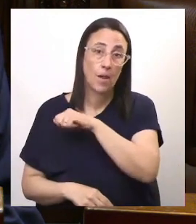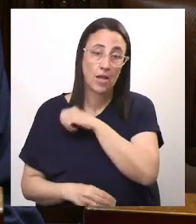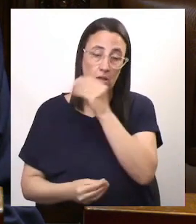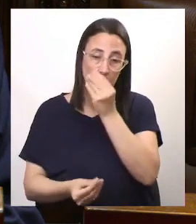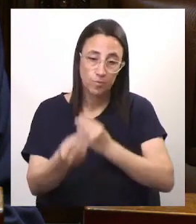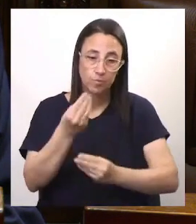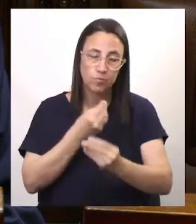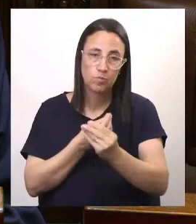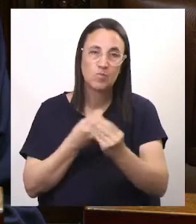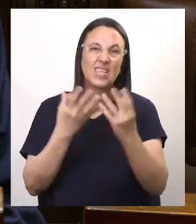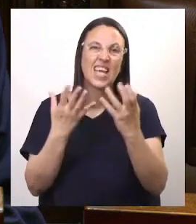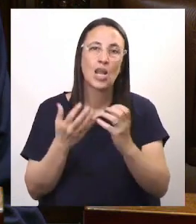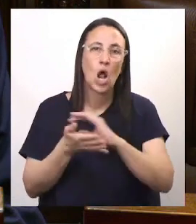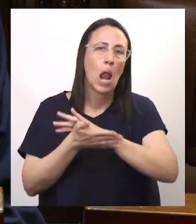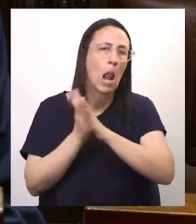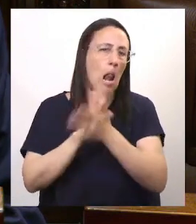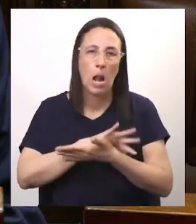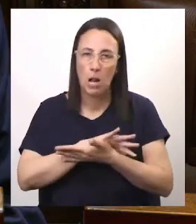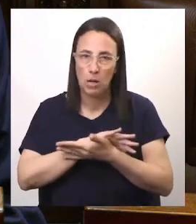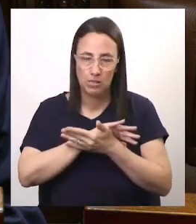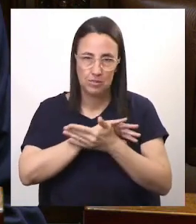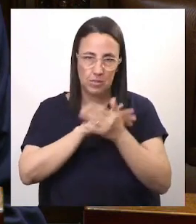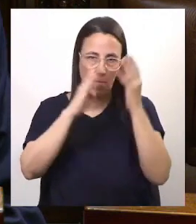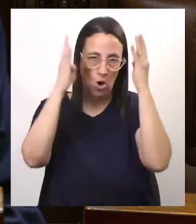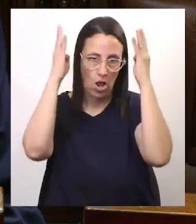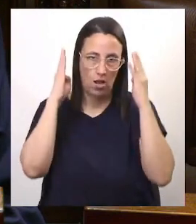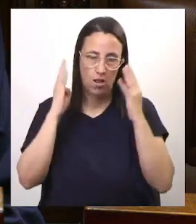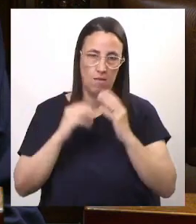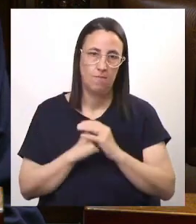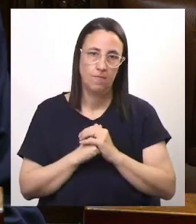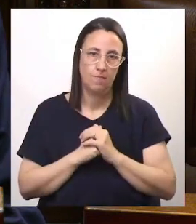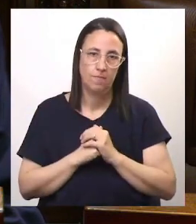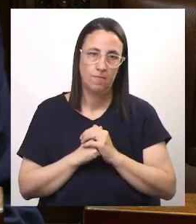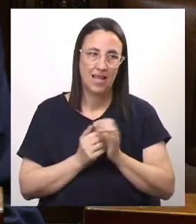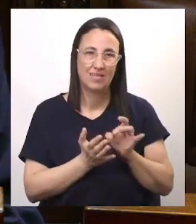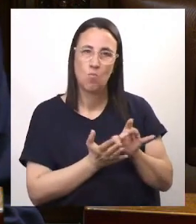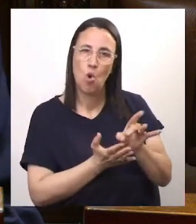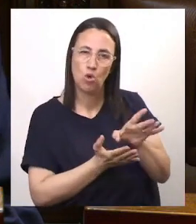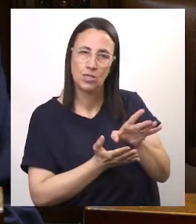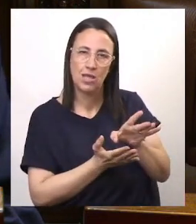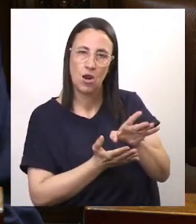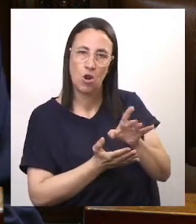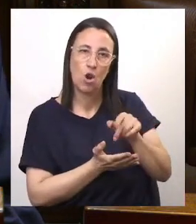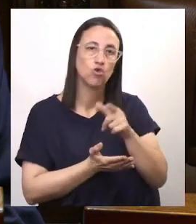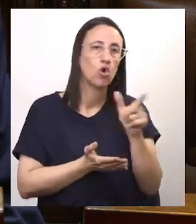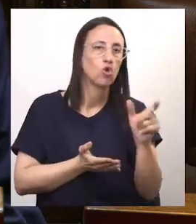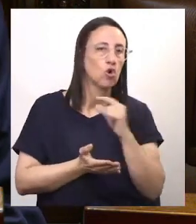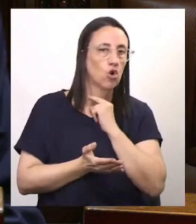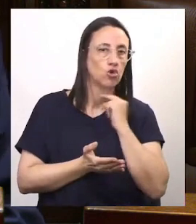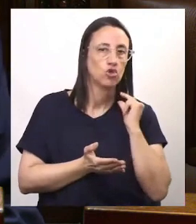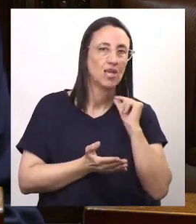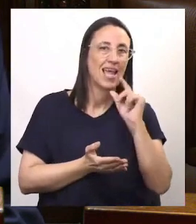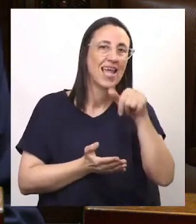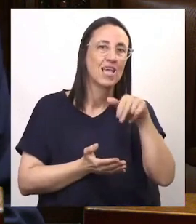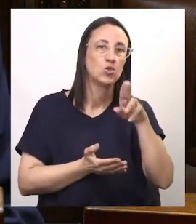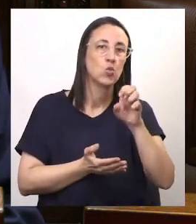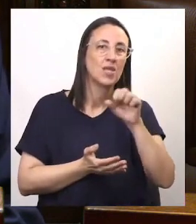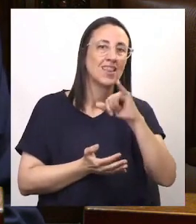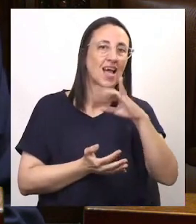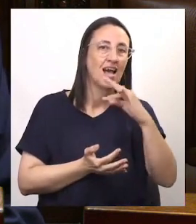pretendieron imponer el absolutismo monárquico y expulsaron a los jesuitas que